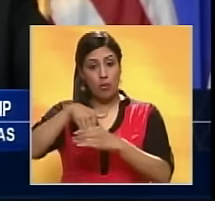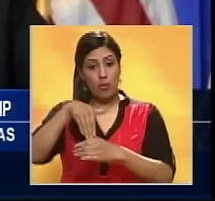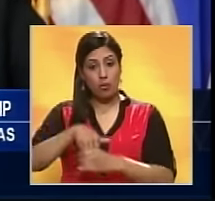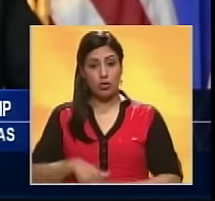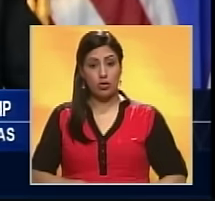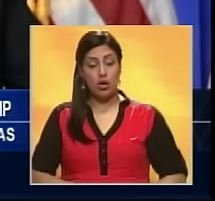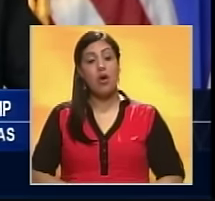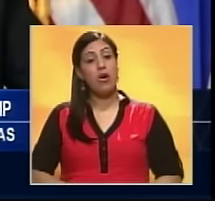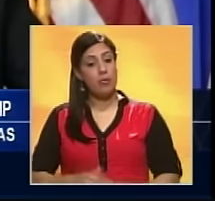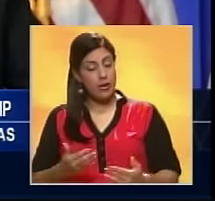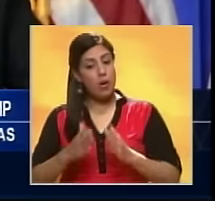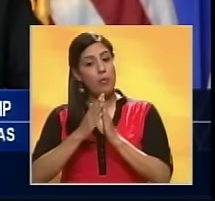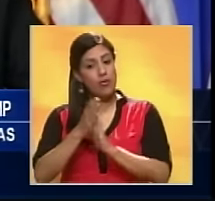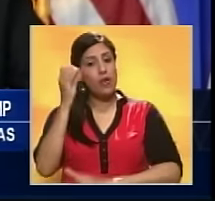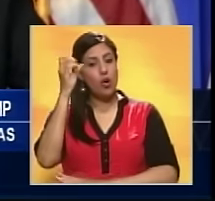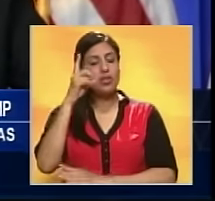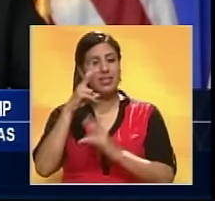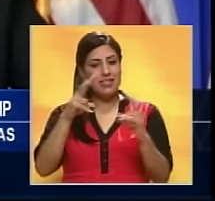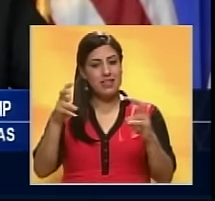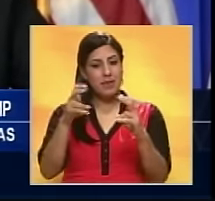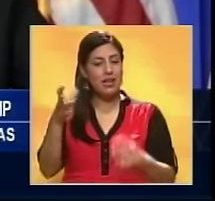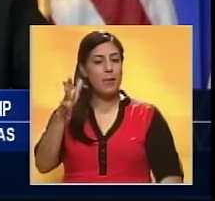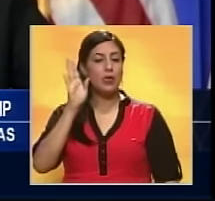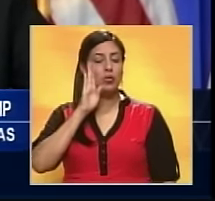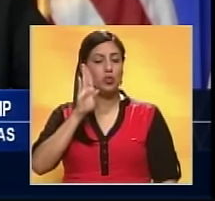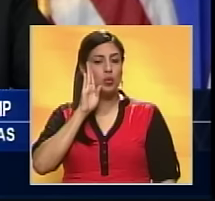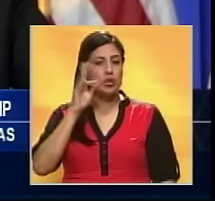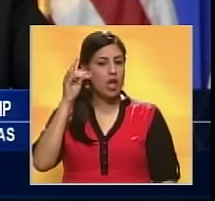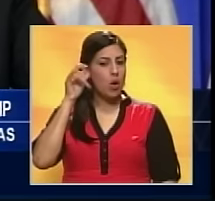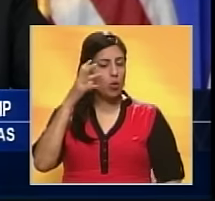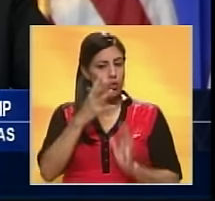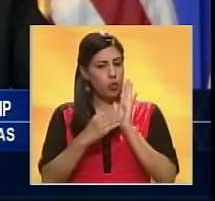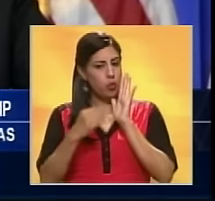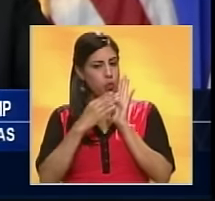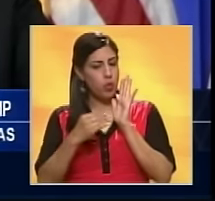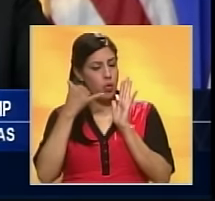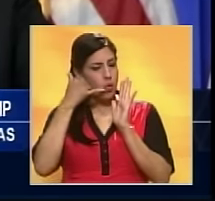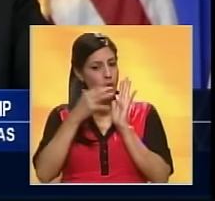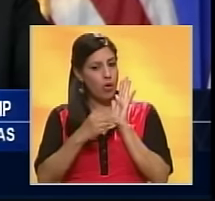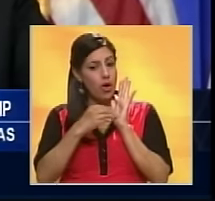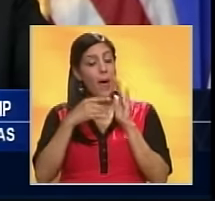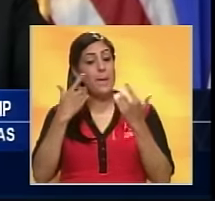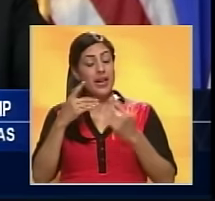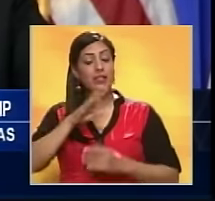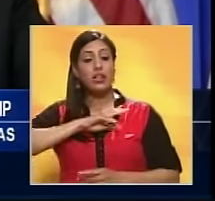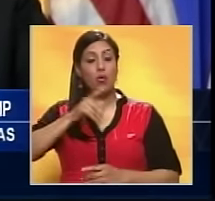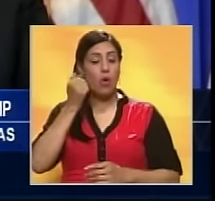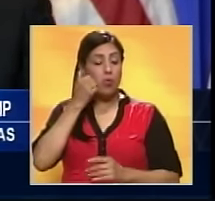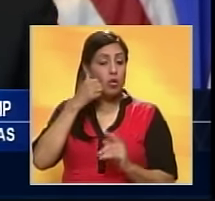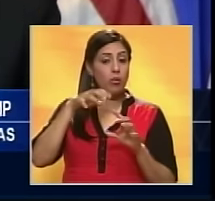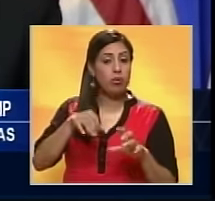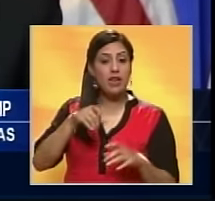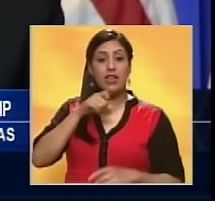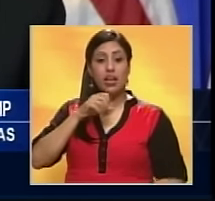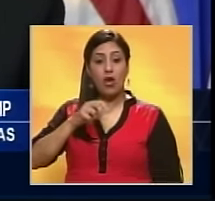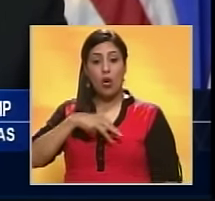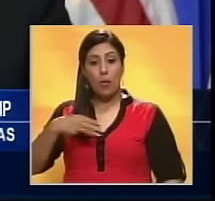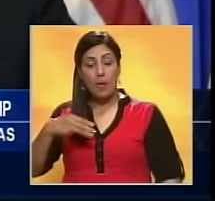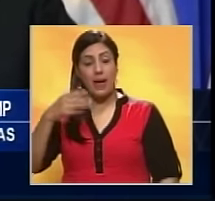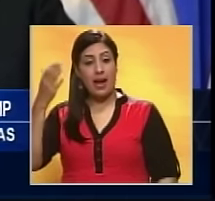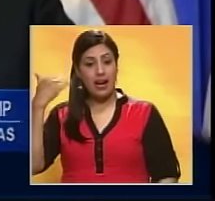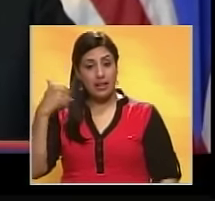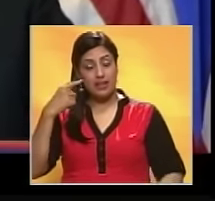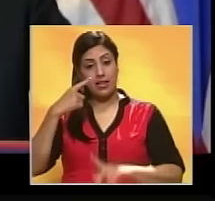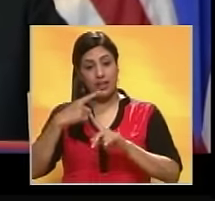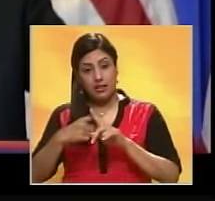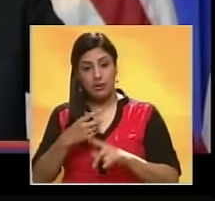electoral. Ante esto, pidió al Congreso investigar las presuntas escuchas y determinar si hubo un potencial abuso de poder por parte del ejecutivo